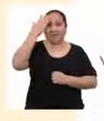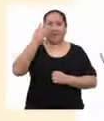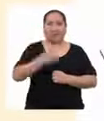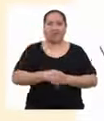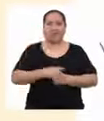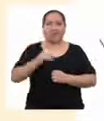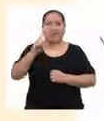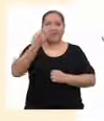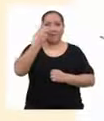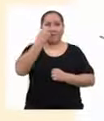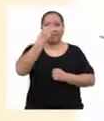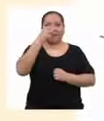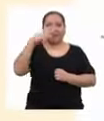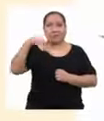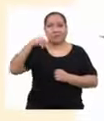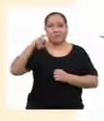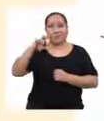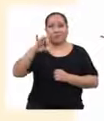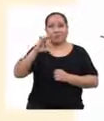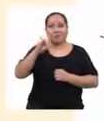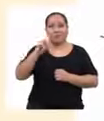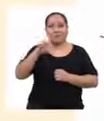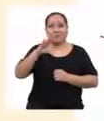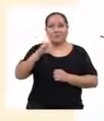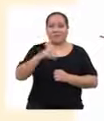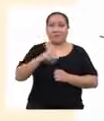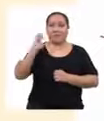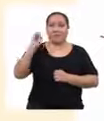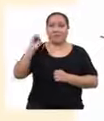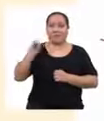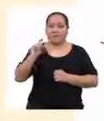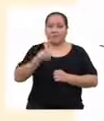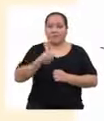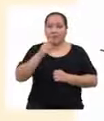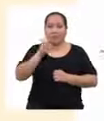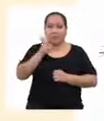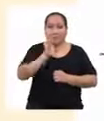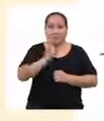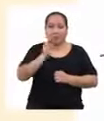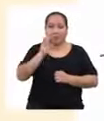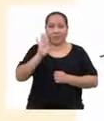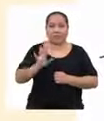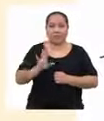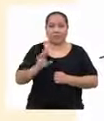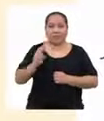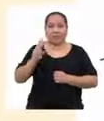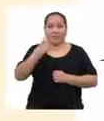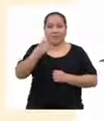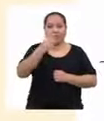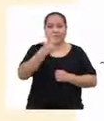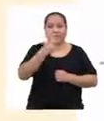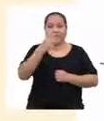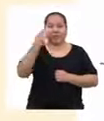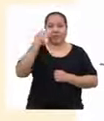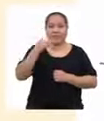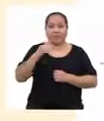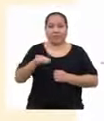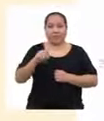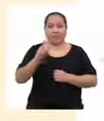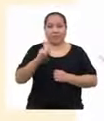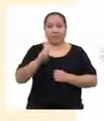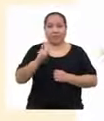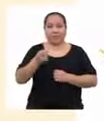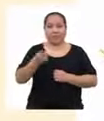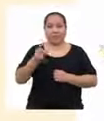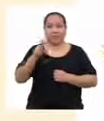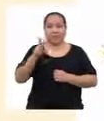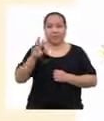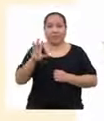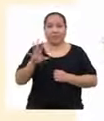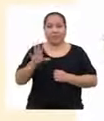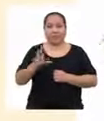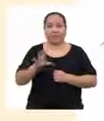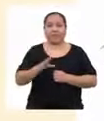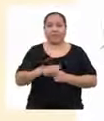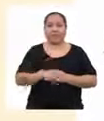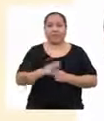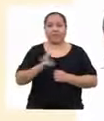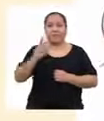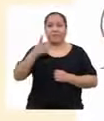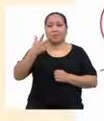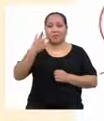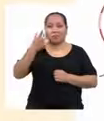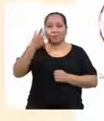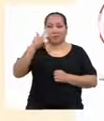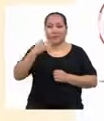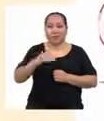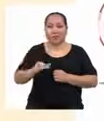nuestra primera marca de clase es 0,75. La segunda es 1,25. La